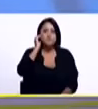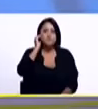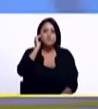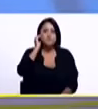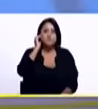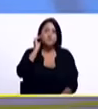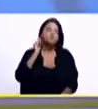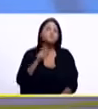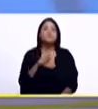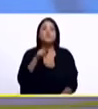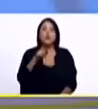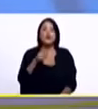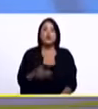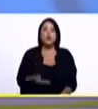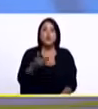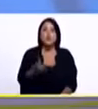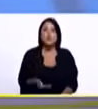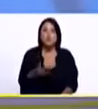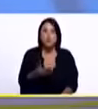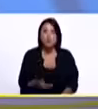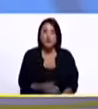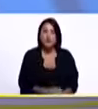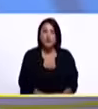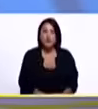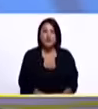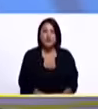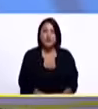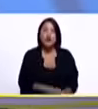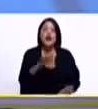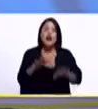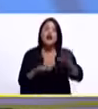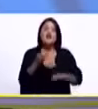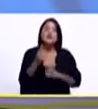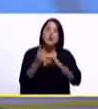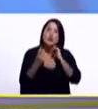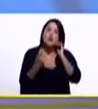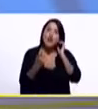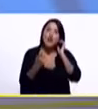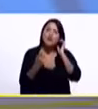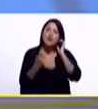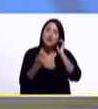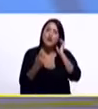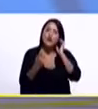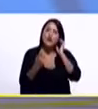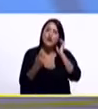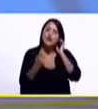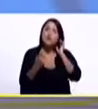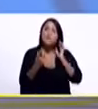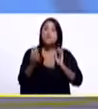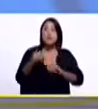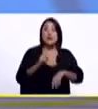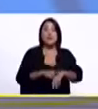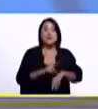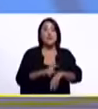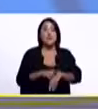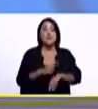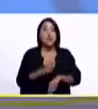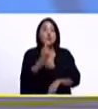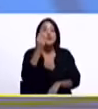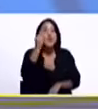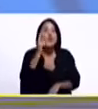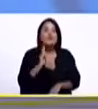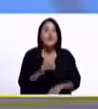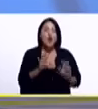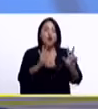Es muy importante. A veces nos falta tiempo. El día debería tener 80 horas